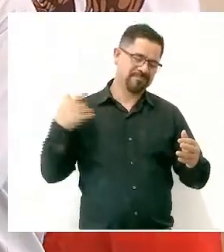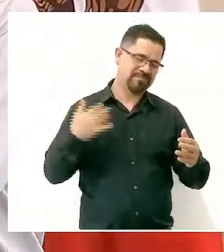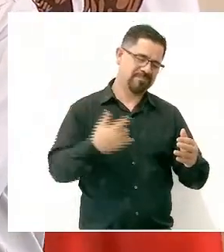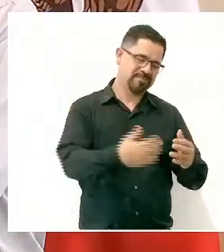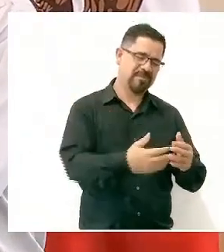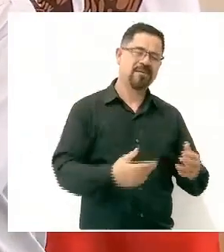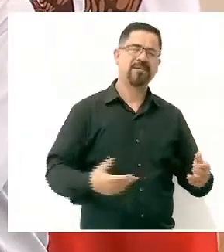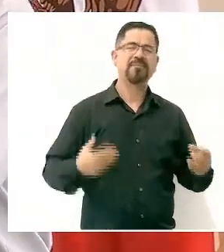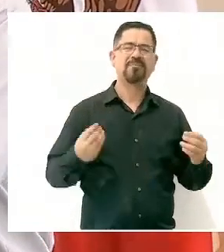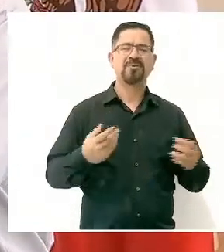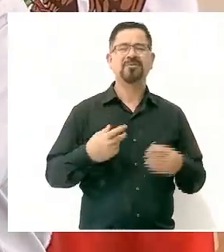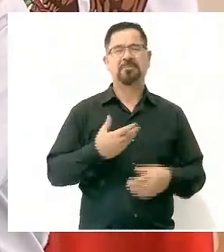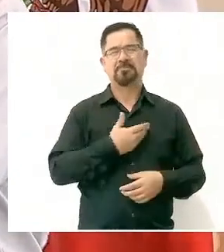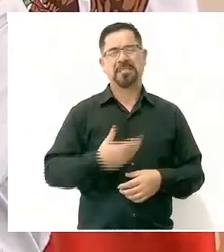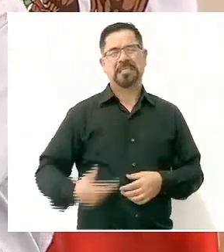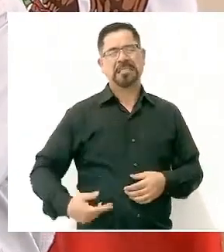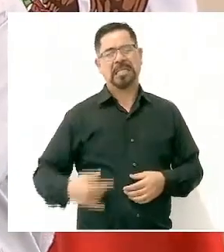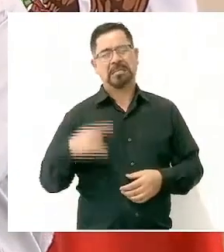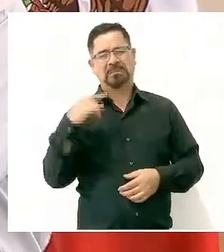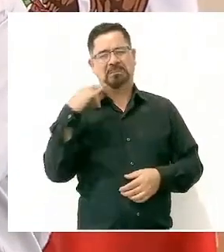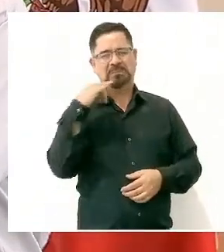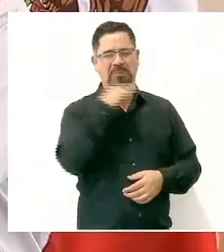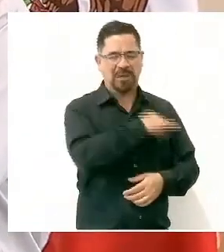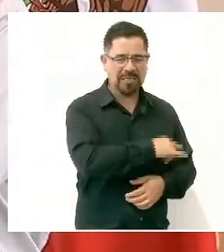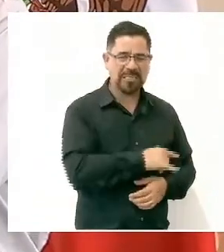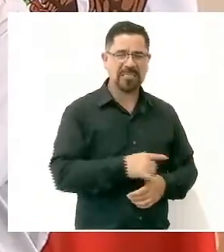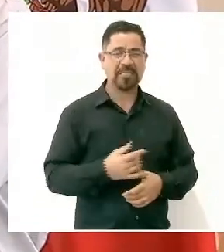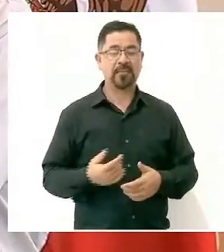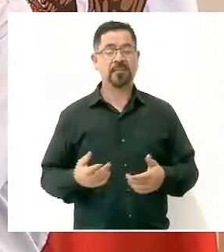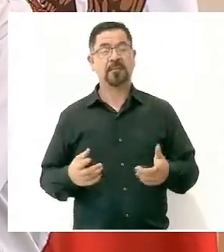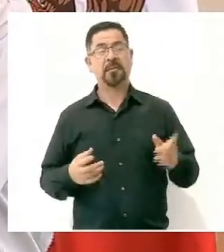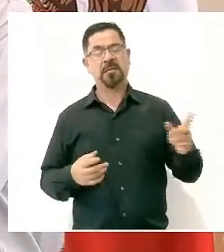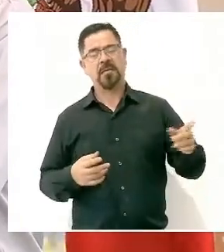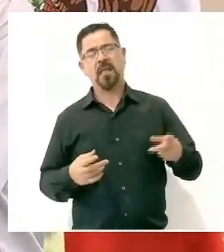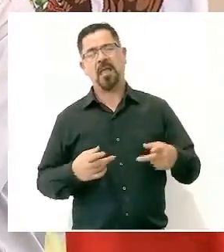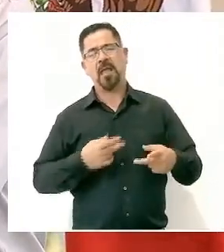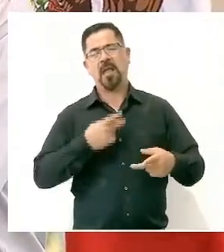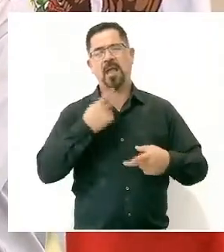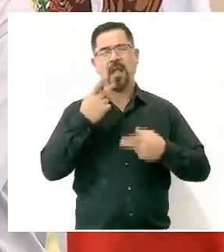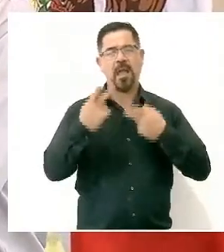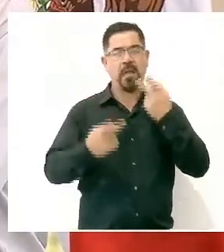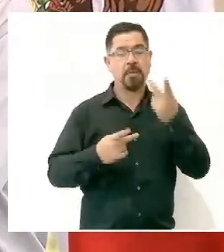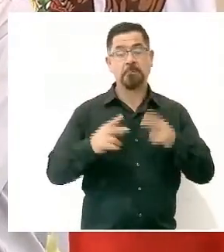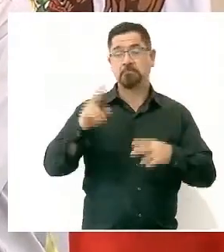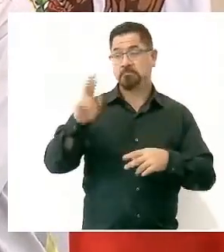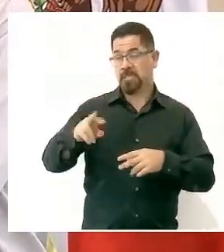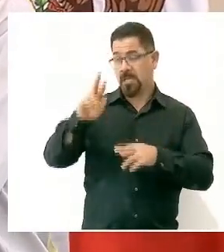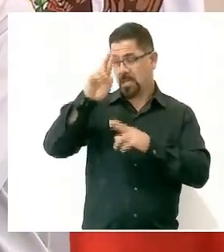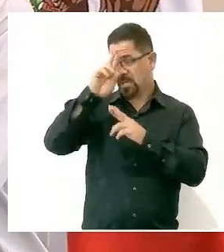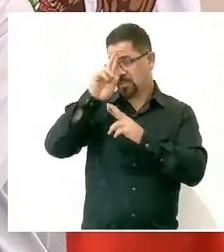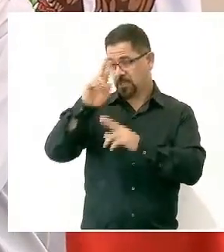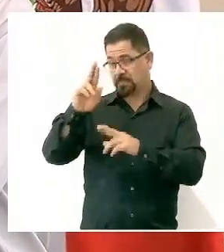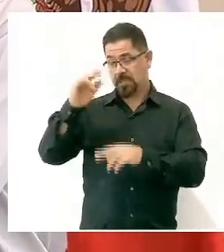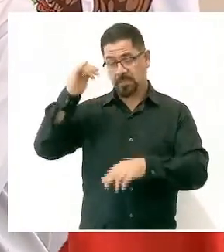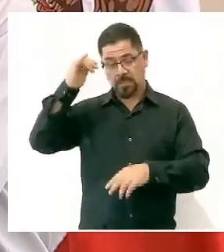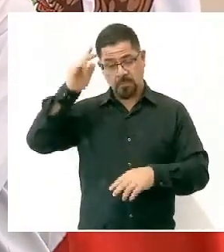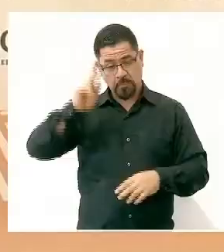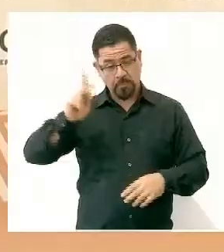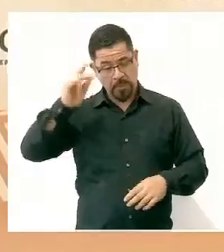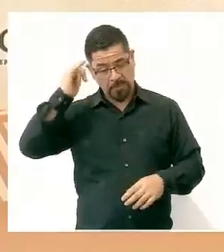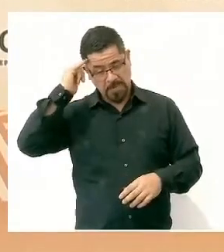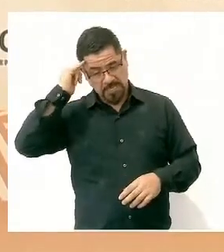simulación e hipocresía en el que se hablaba de respeto a los pueblos originarios, pero